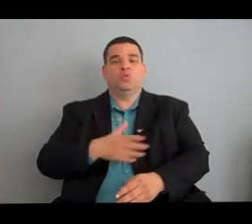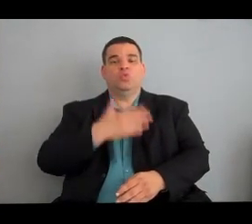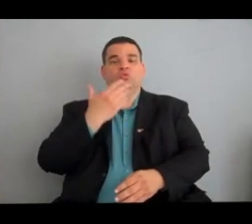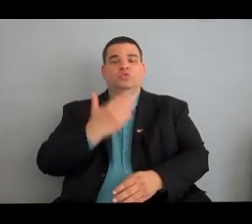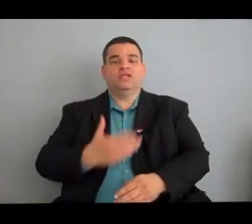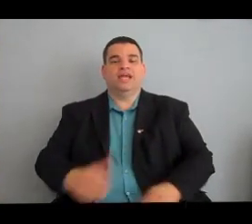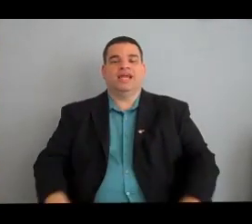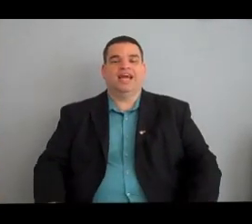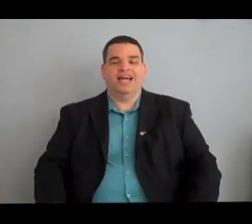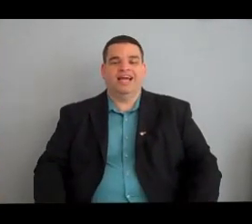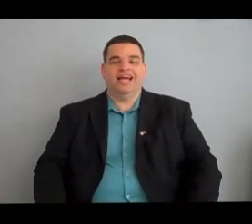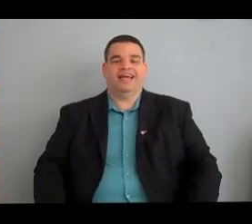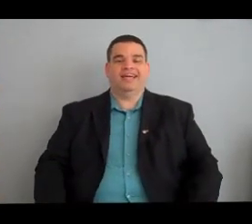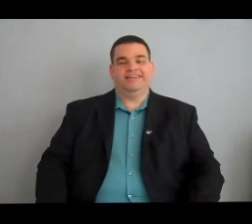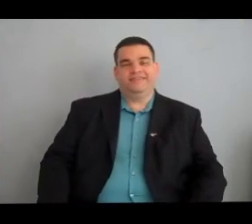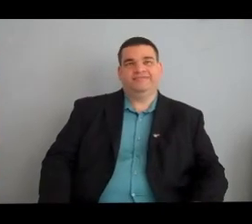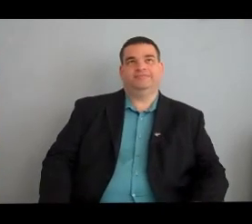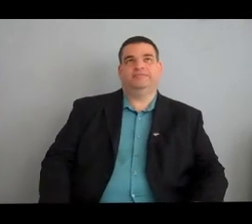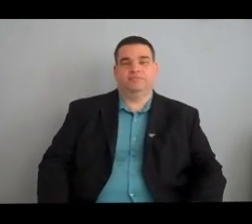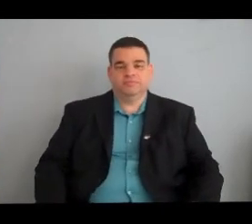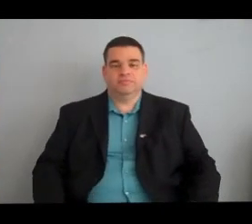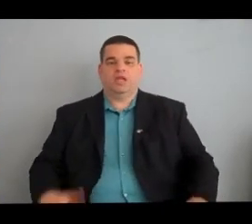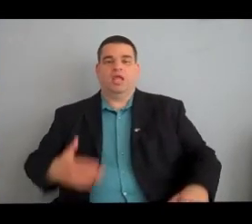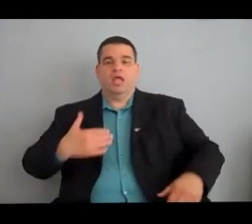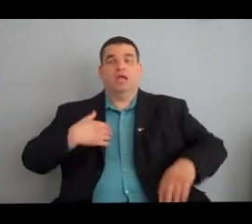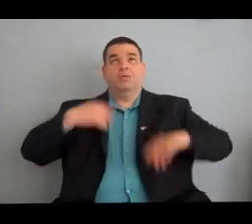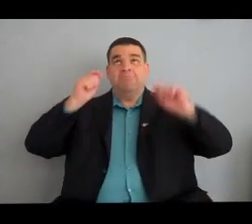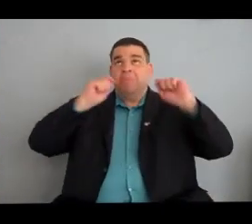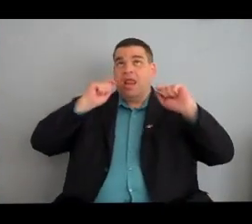Me levanto temprano